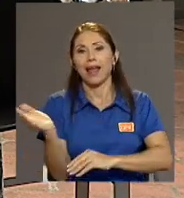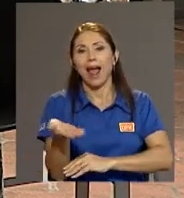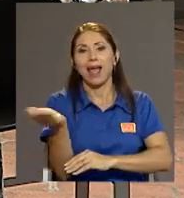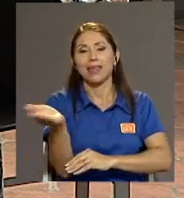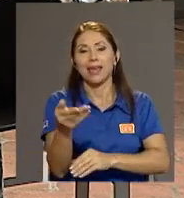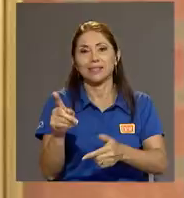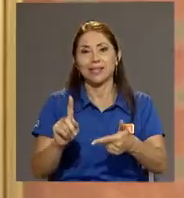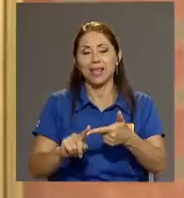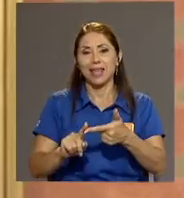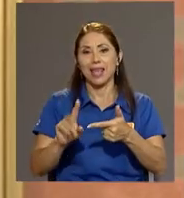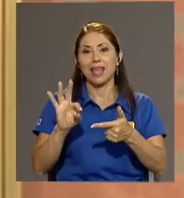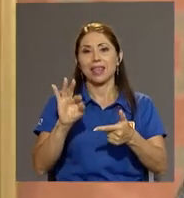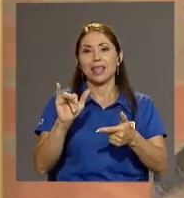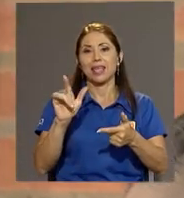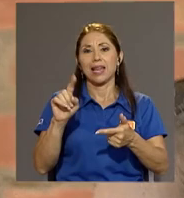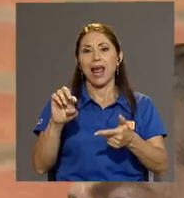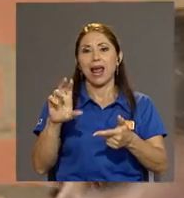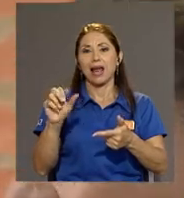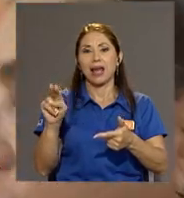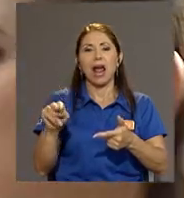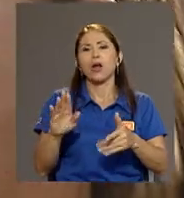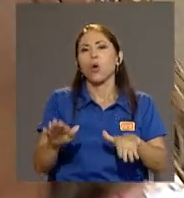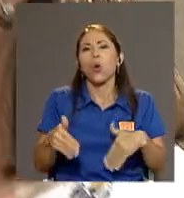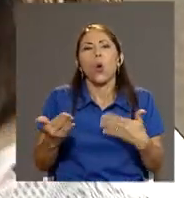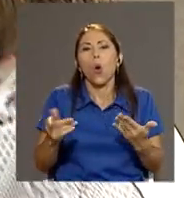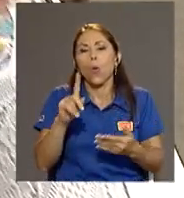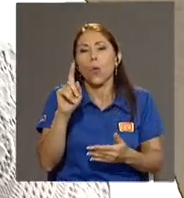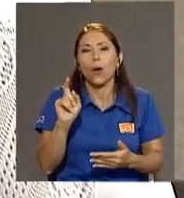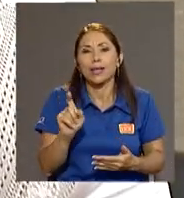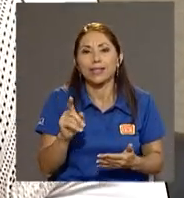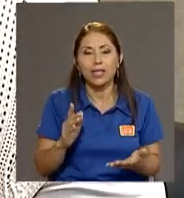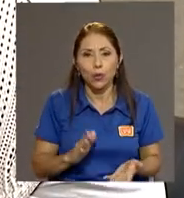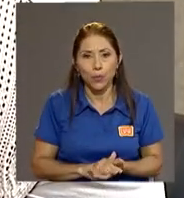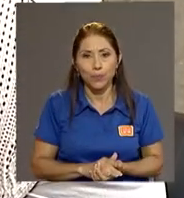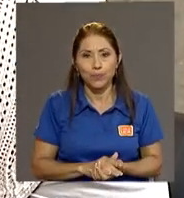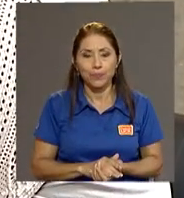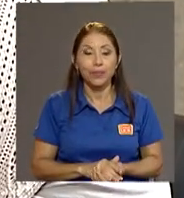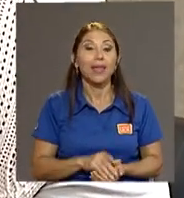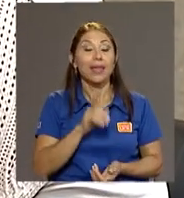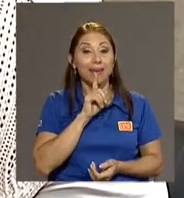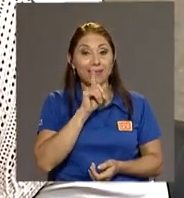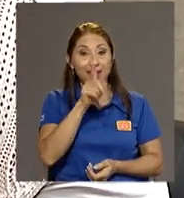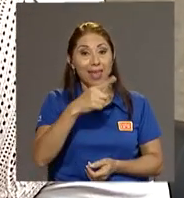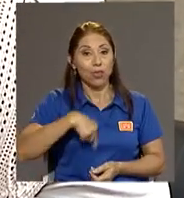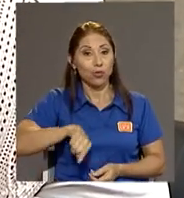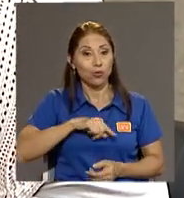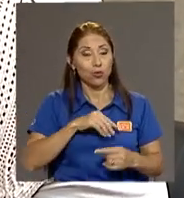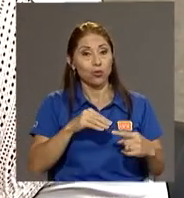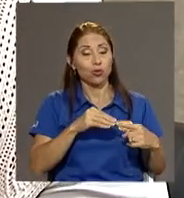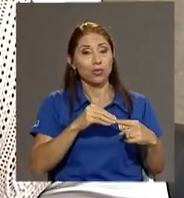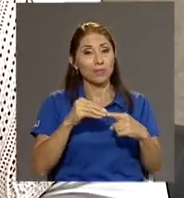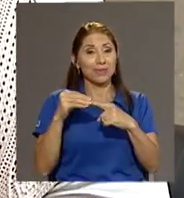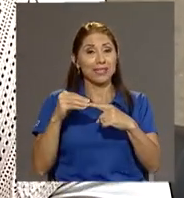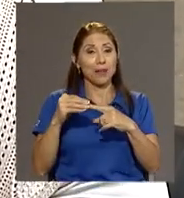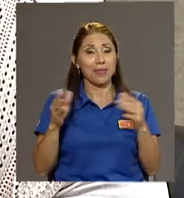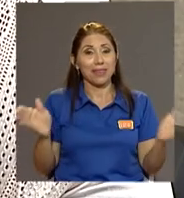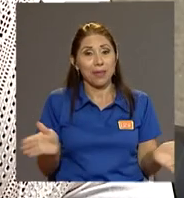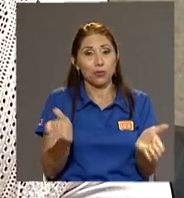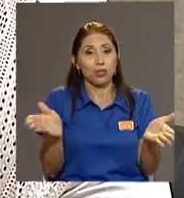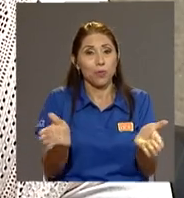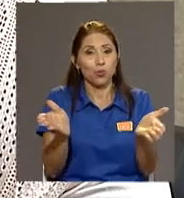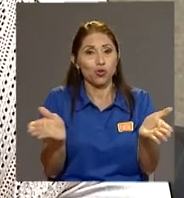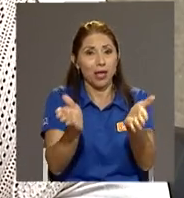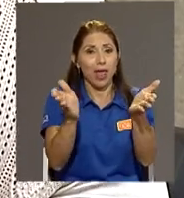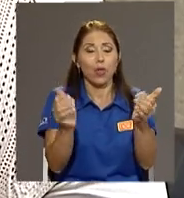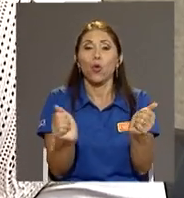sido? Bueno, en realidad hemos impulsado especialmente por medio de un instituto que